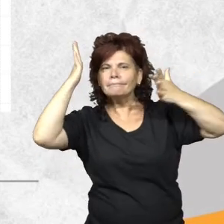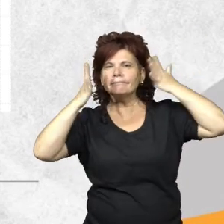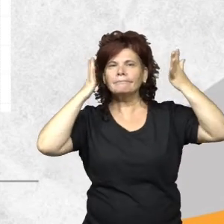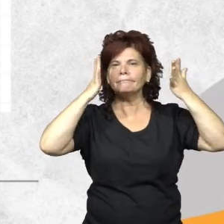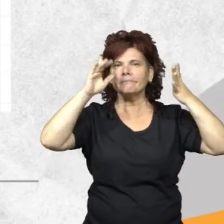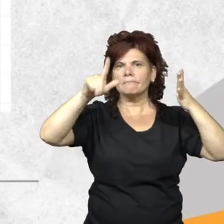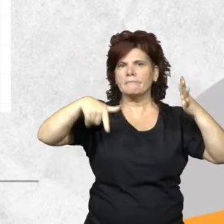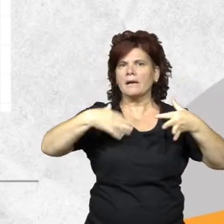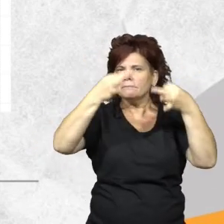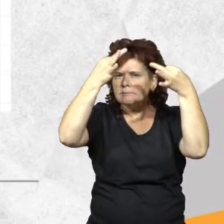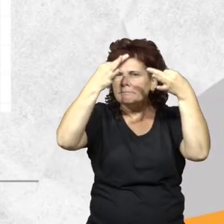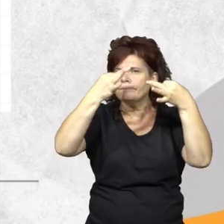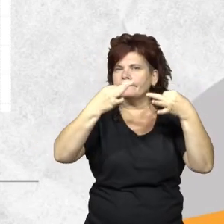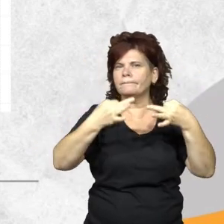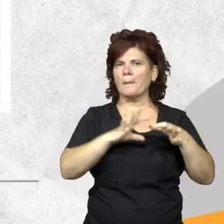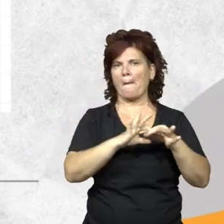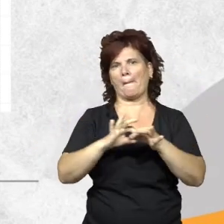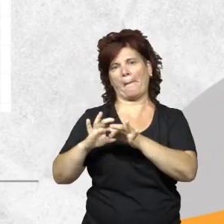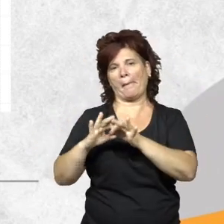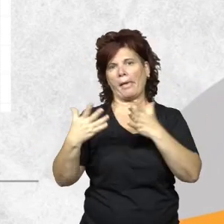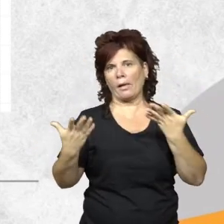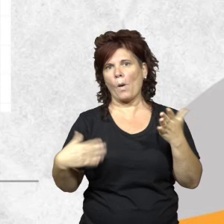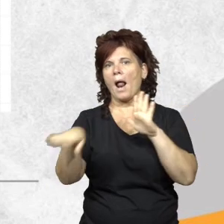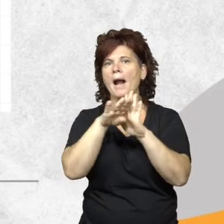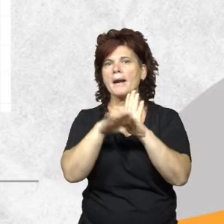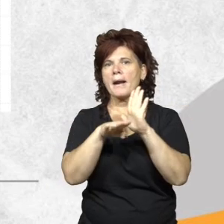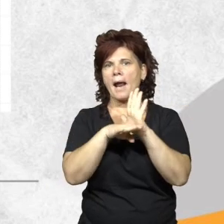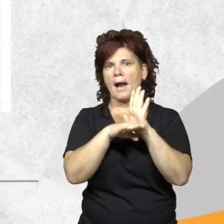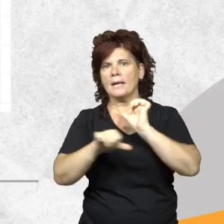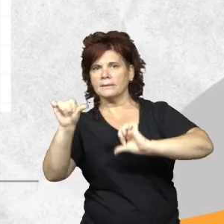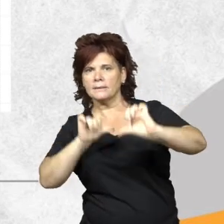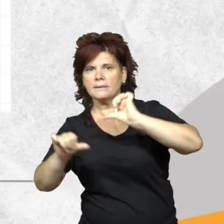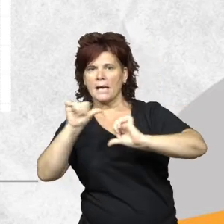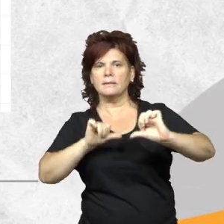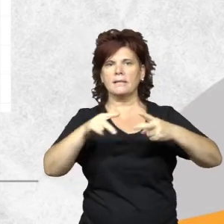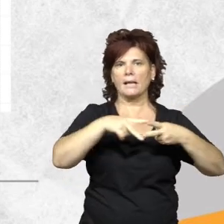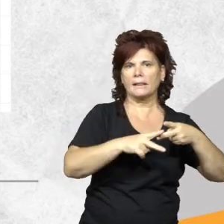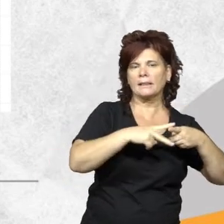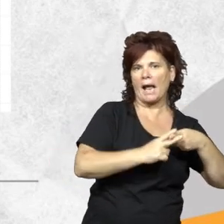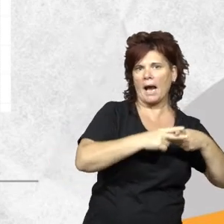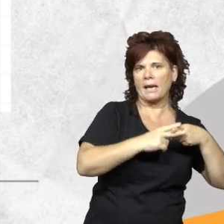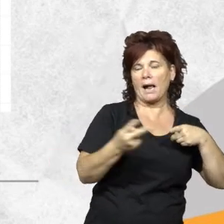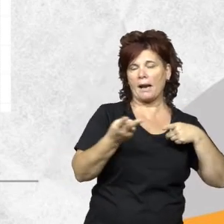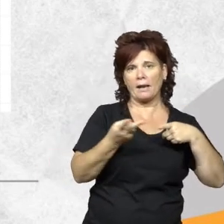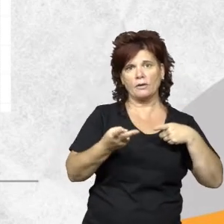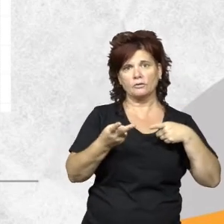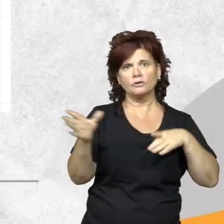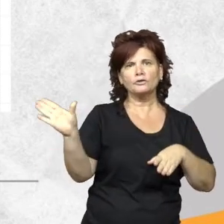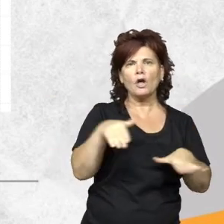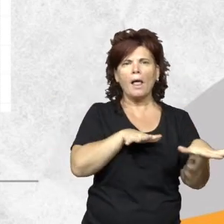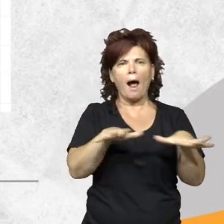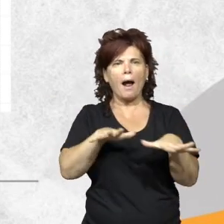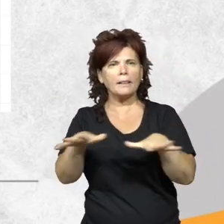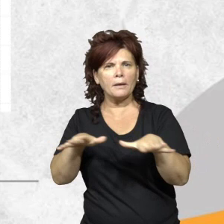más estrictas de acuerdo a las reglas de la ciencia y de la técnica. Entonces, toda actividad que ya se